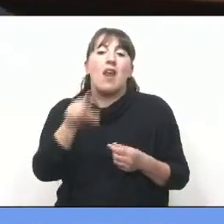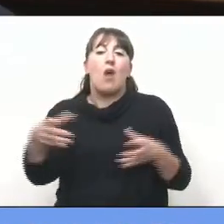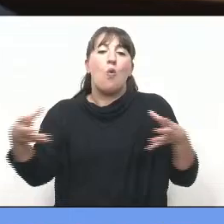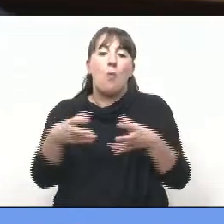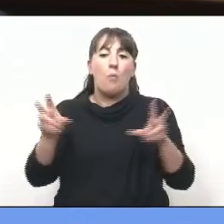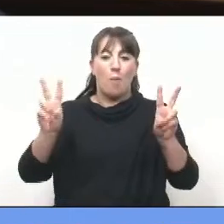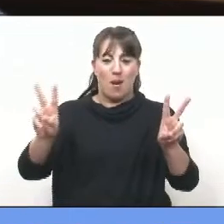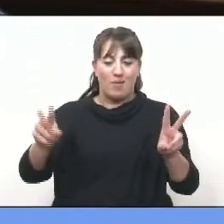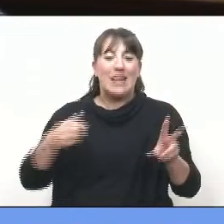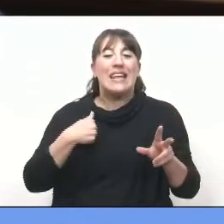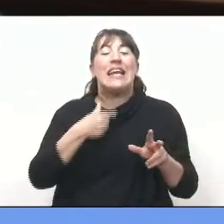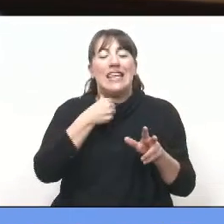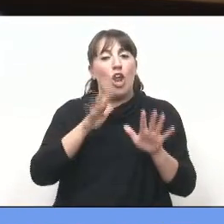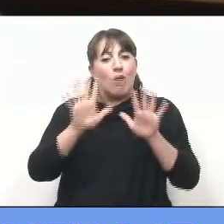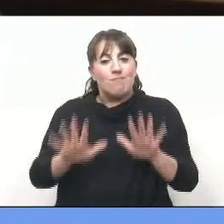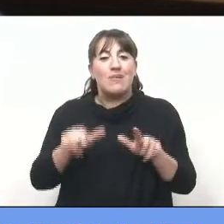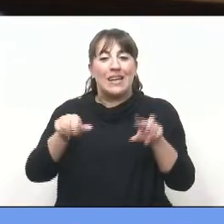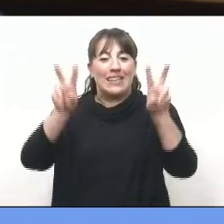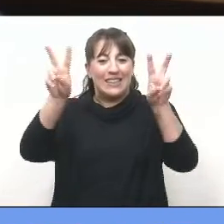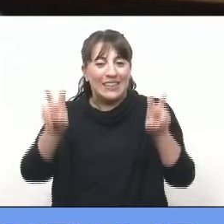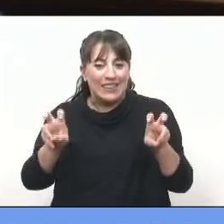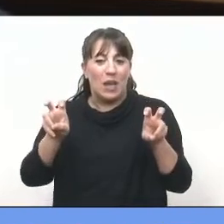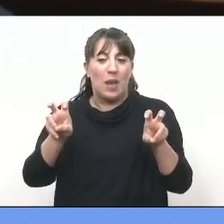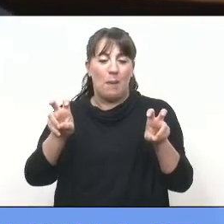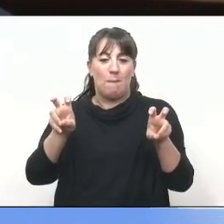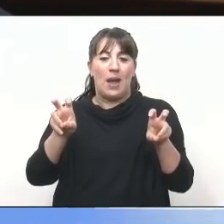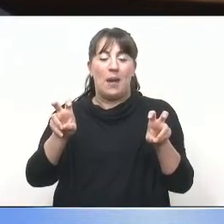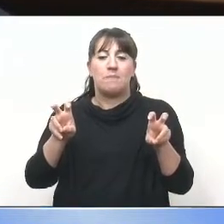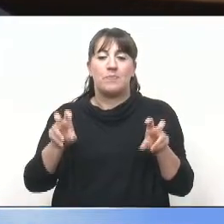quiero detener en esta idea de las antípodas y los antagonismos